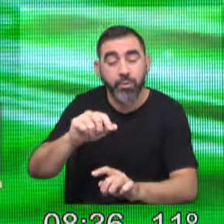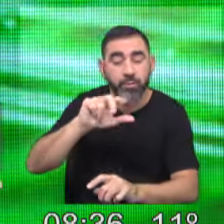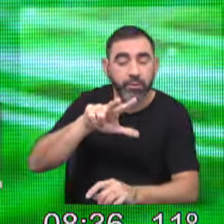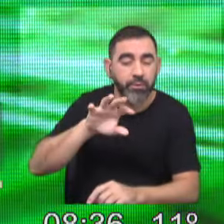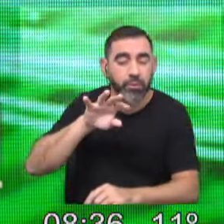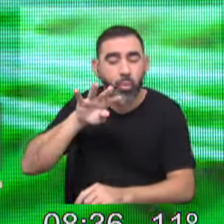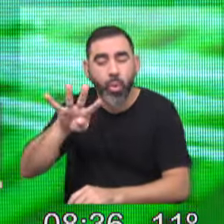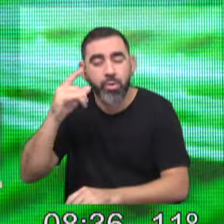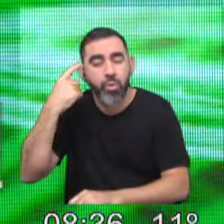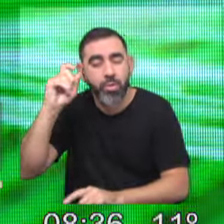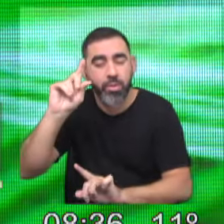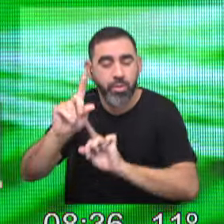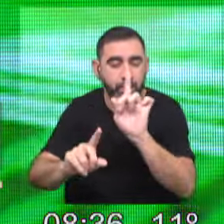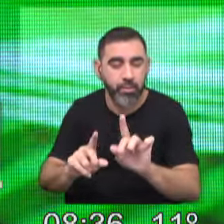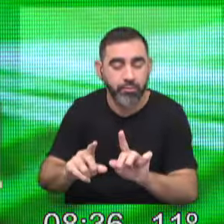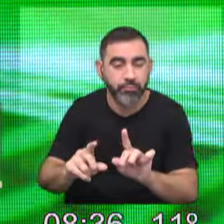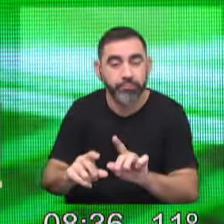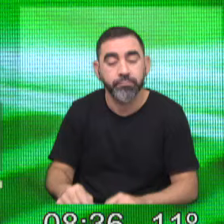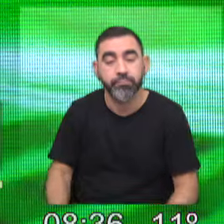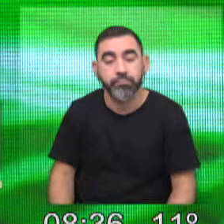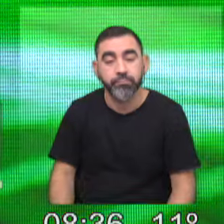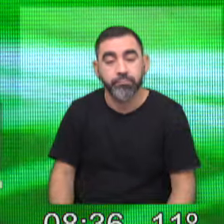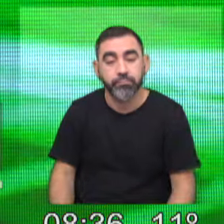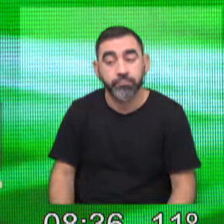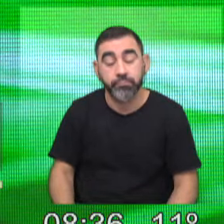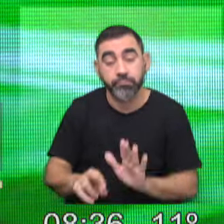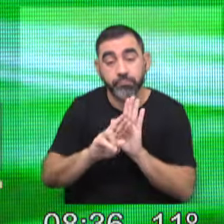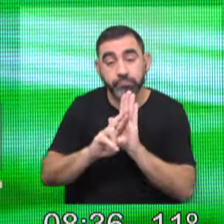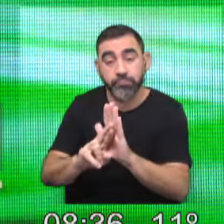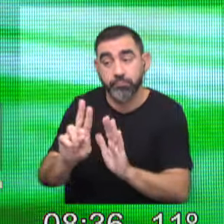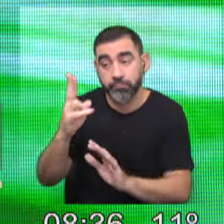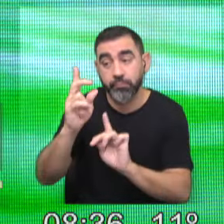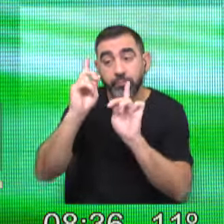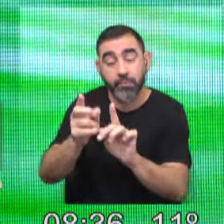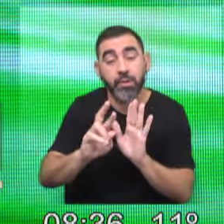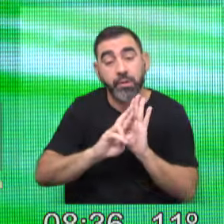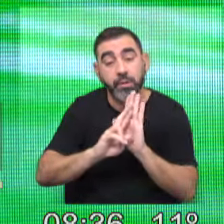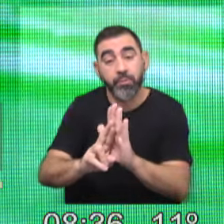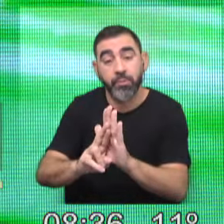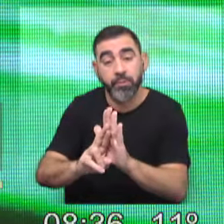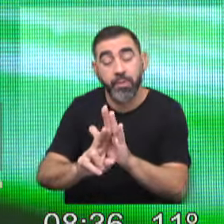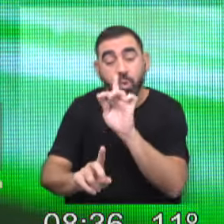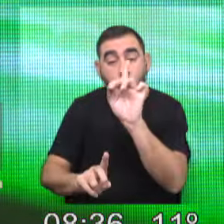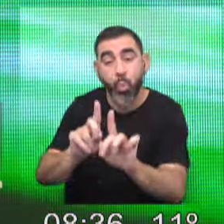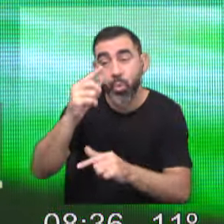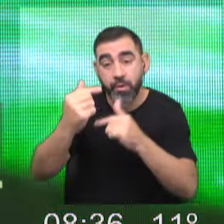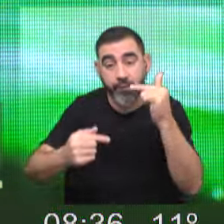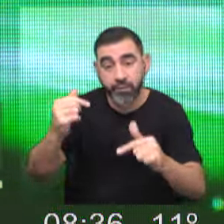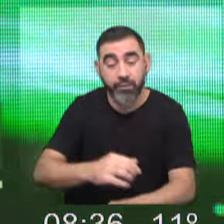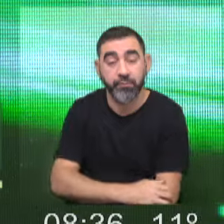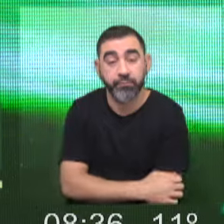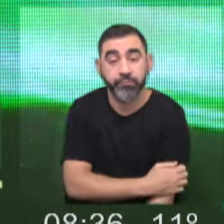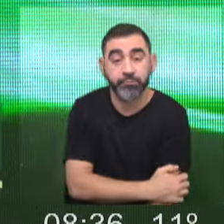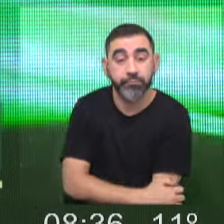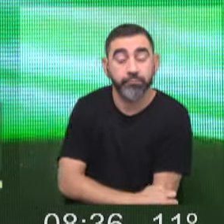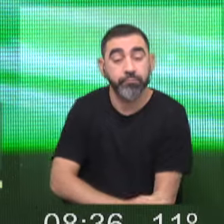ideas, tanto a nivel él como representante de Uruguay, pero él como representante de todas estas universidades. Nuestra